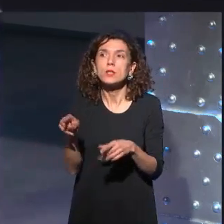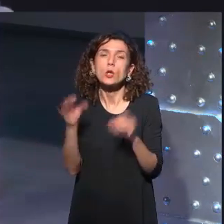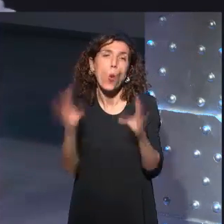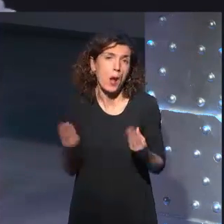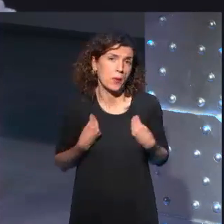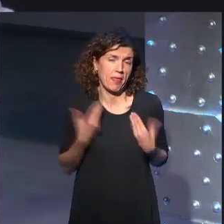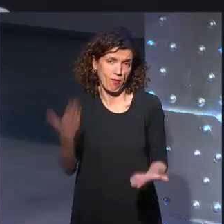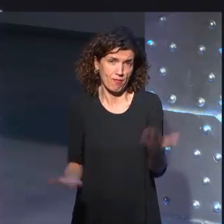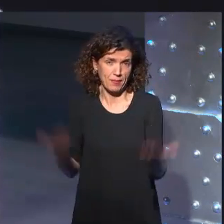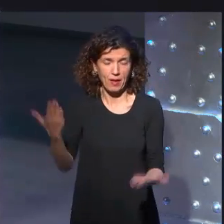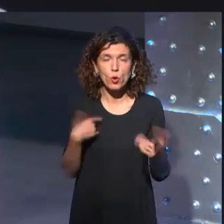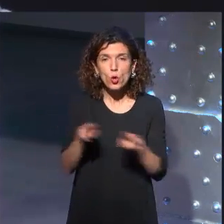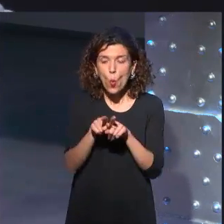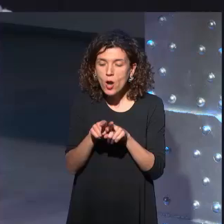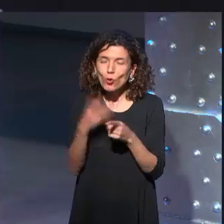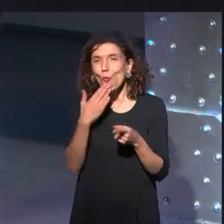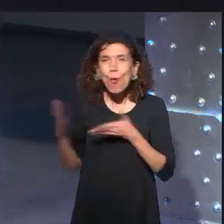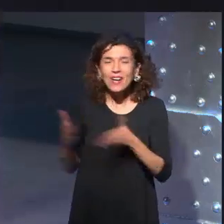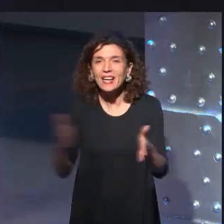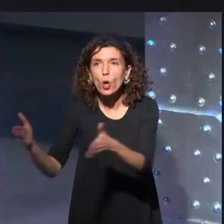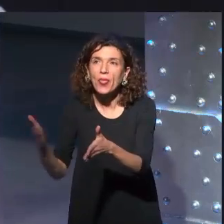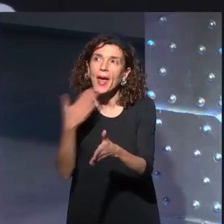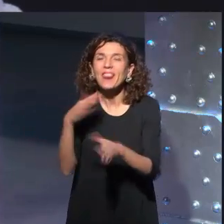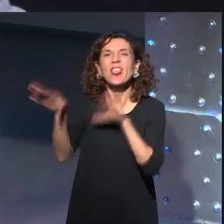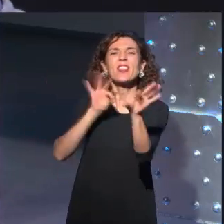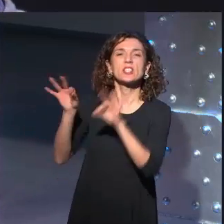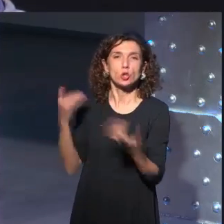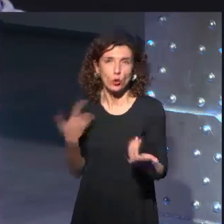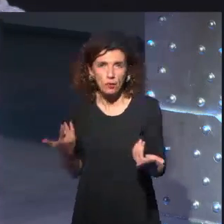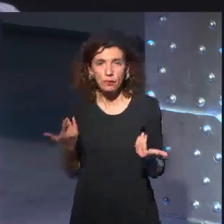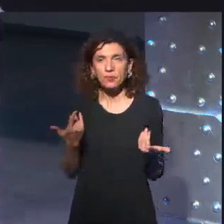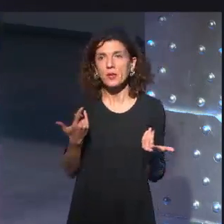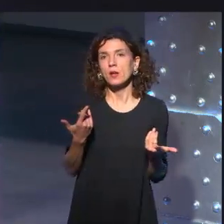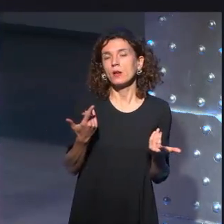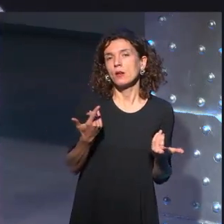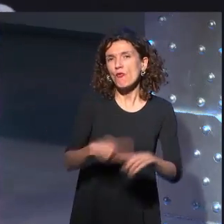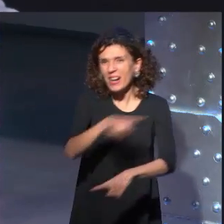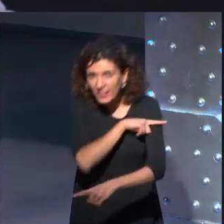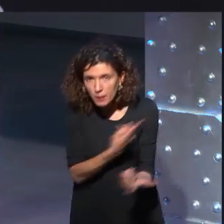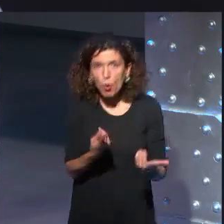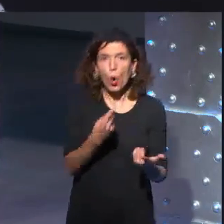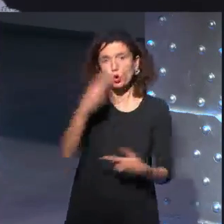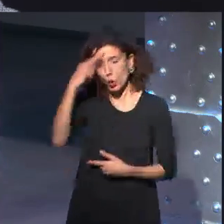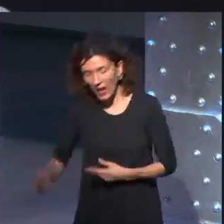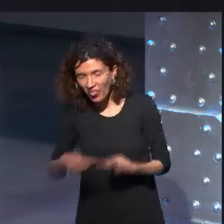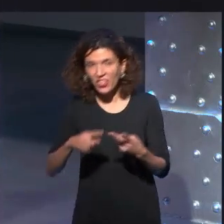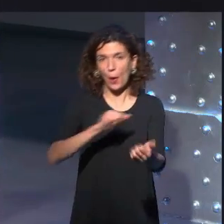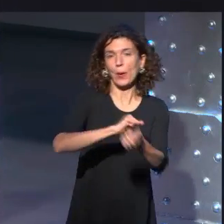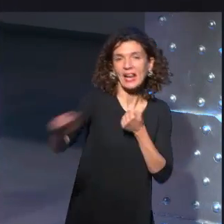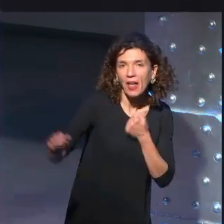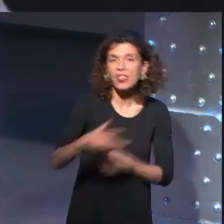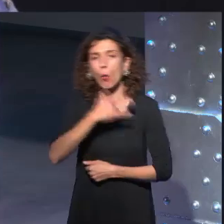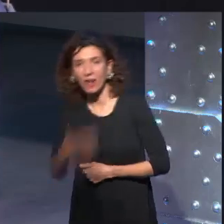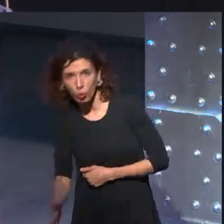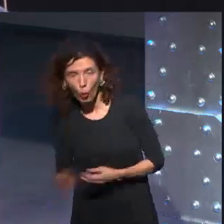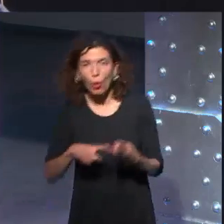vida, un río constante de decisiones. Es decir, fanatismo o tolerancia, venganza o